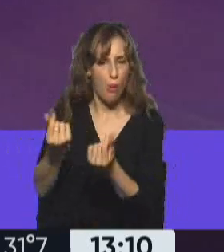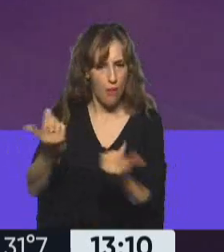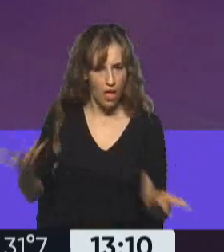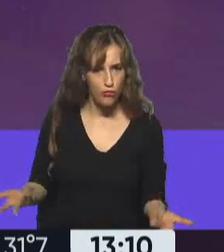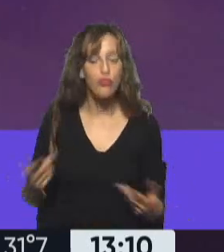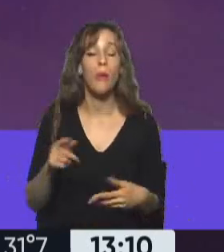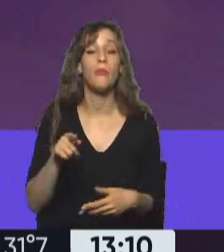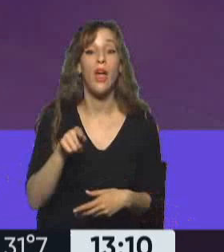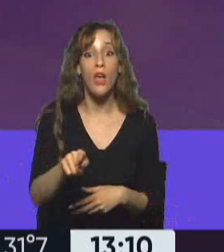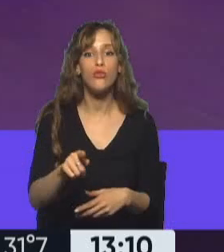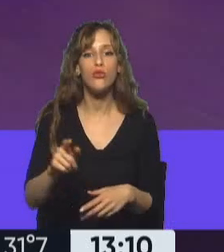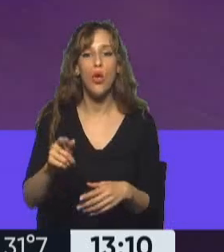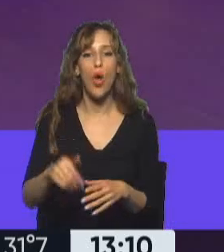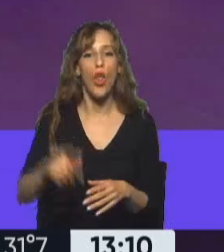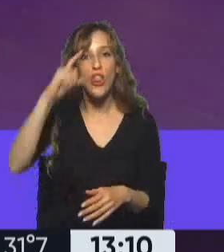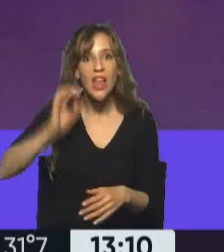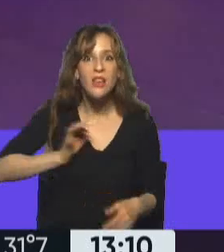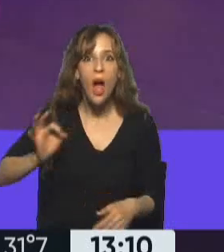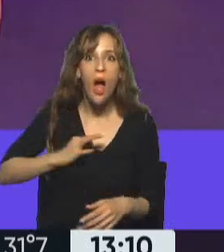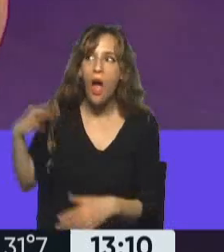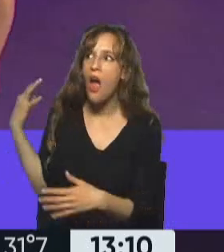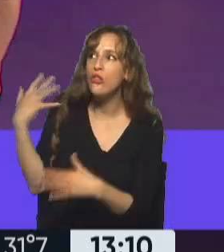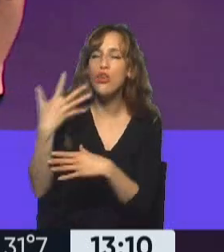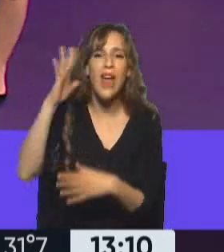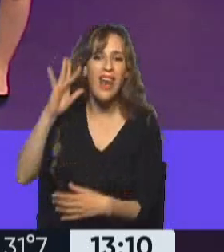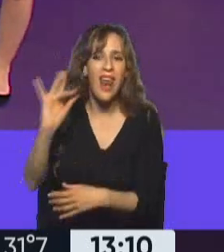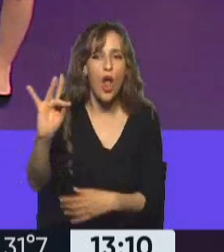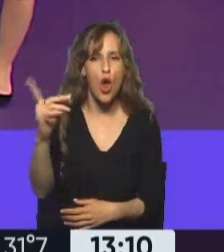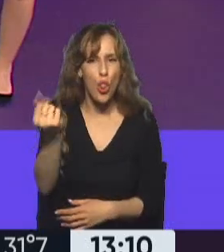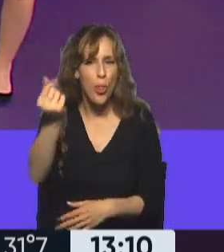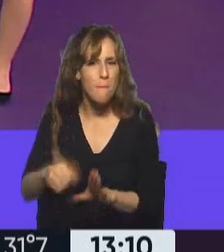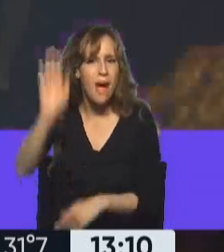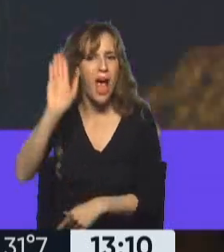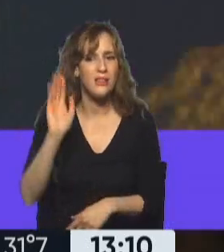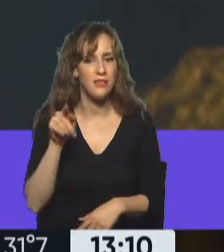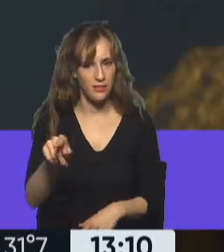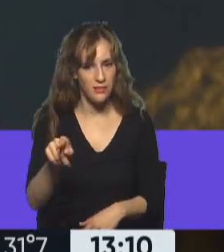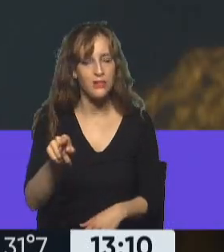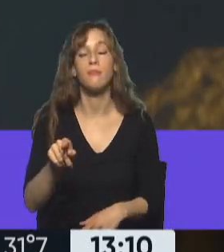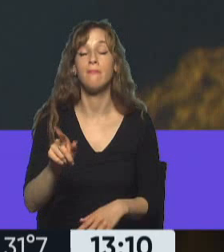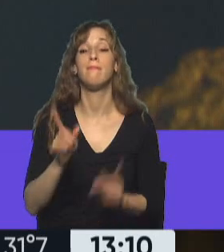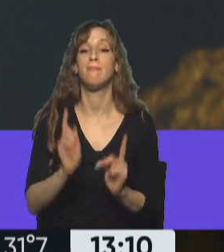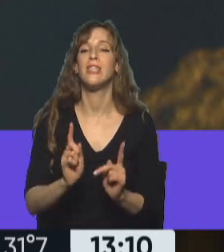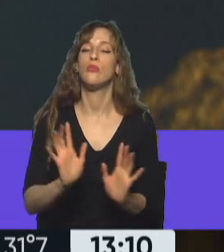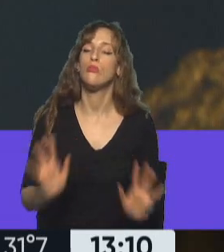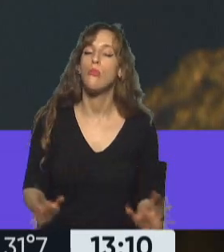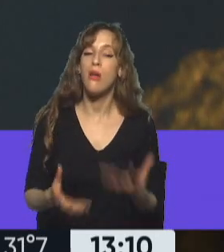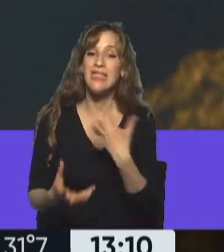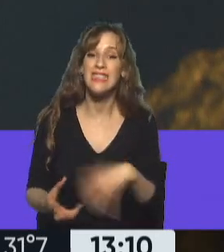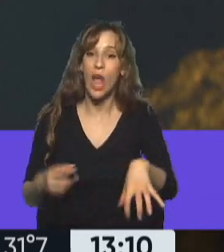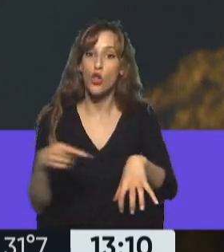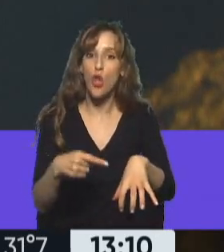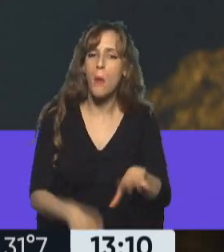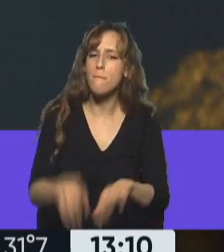que es uno de los máximos de los últimos 10 años. Bien, para considerar, porque estamos ante un sector que en general suele